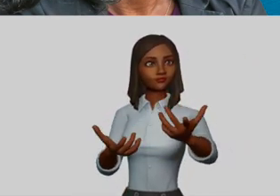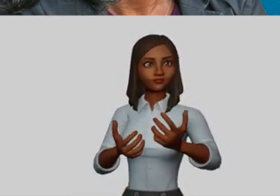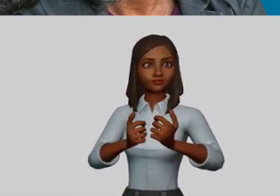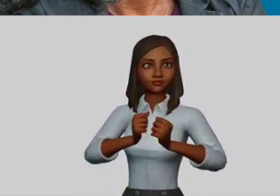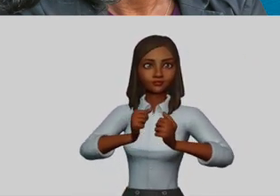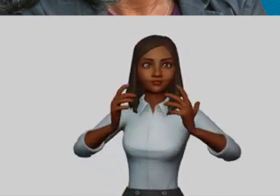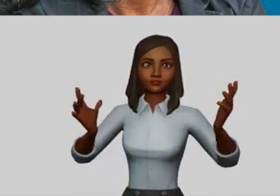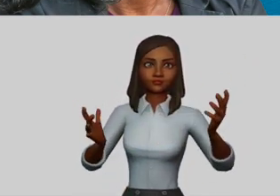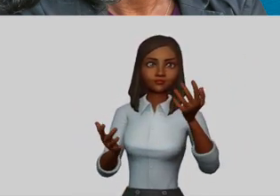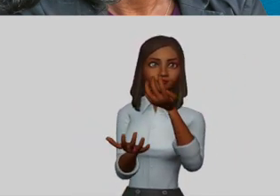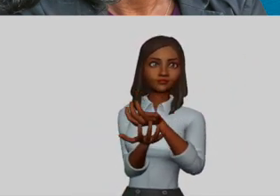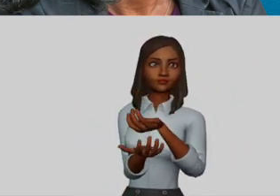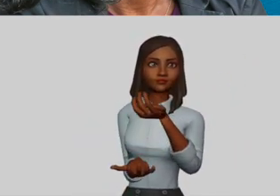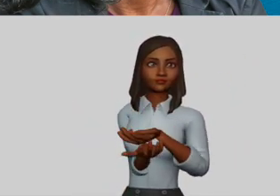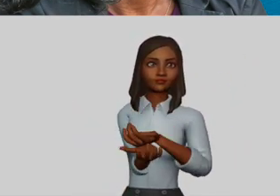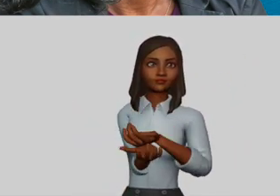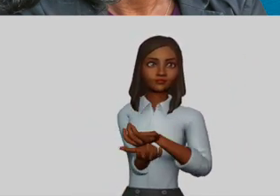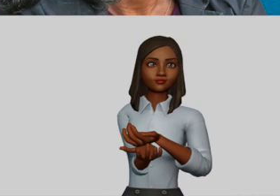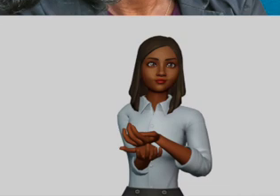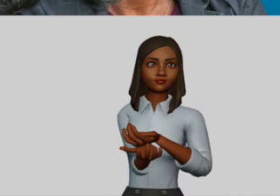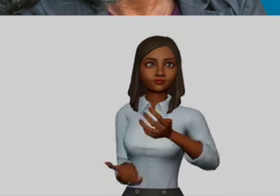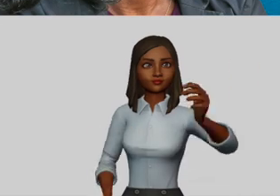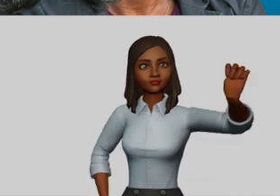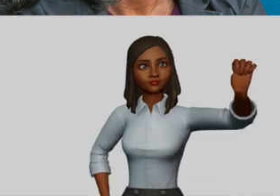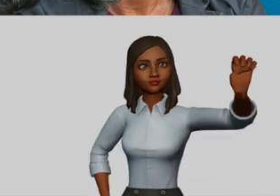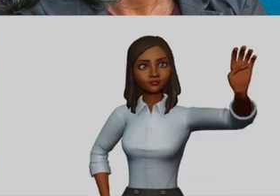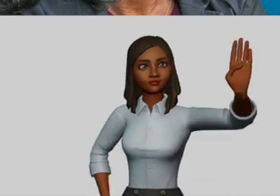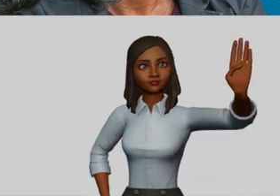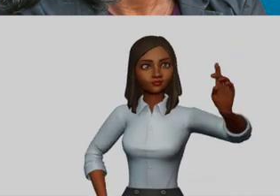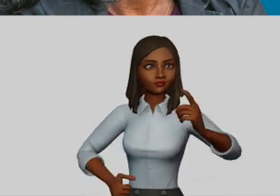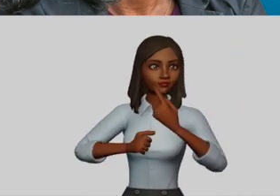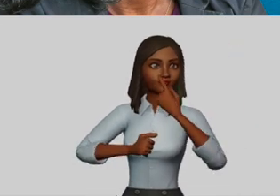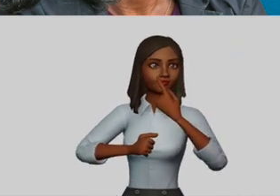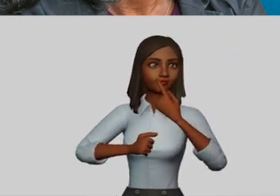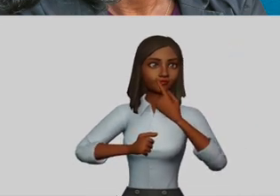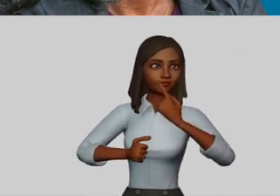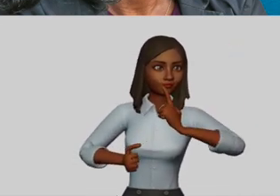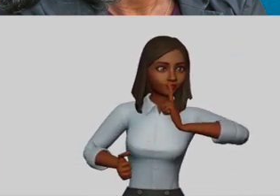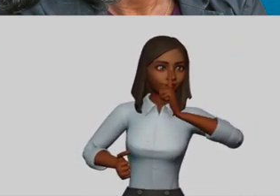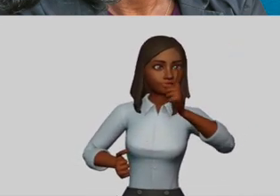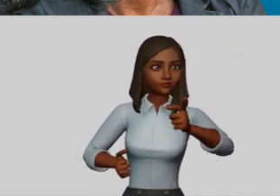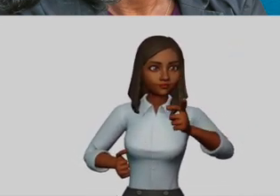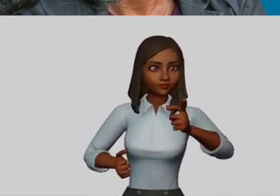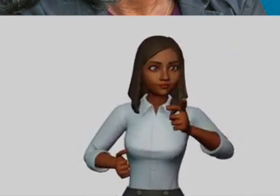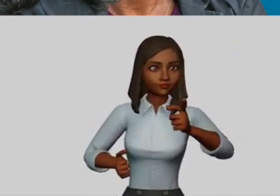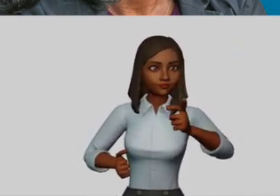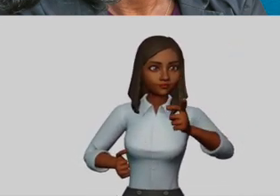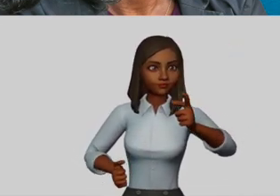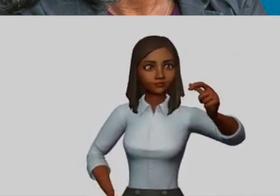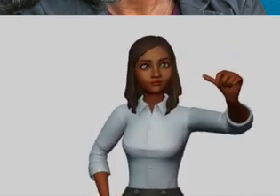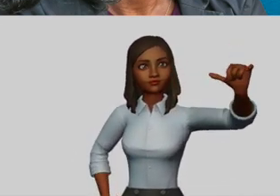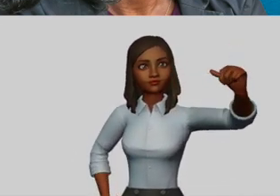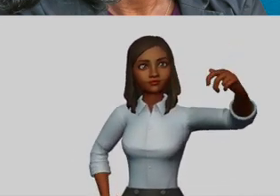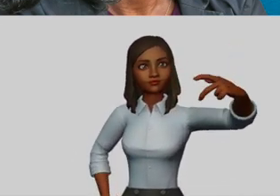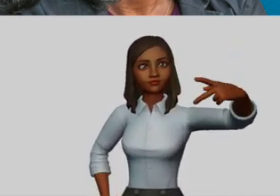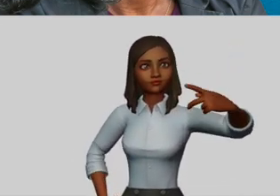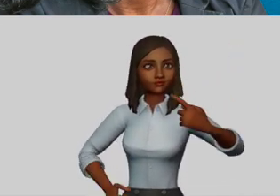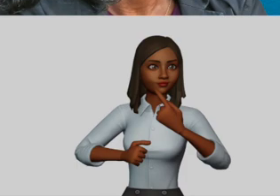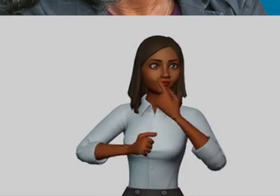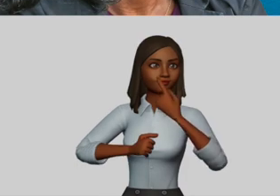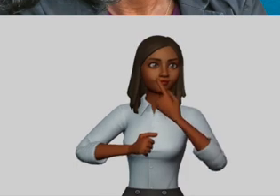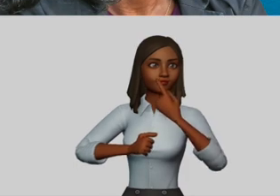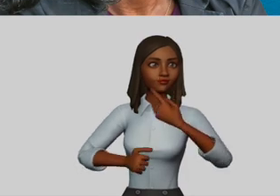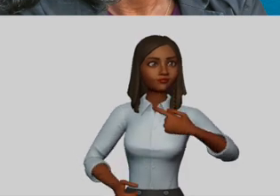posibilidades. Si tu empresa tiene los recursos para tener a un traductor en persona, nosotros siempre